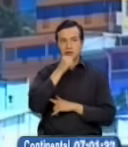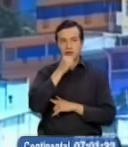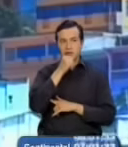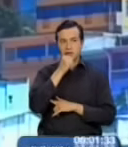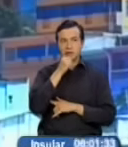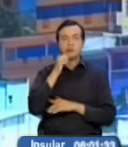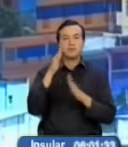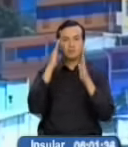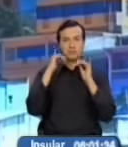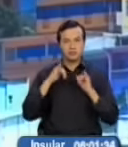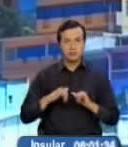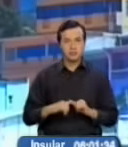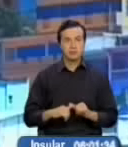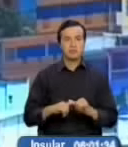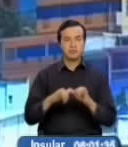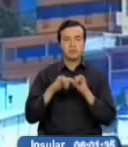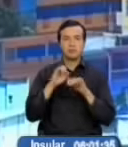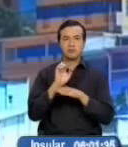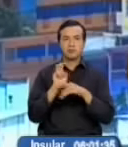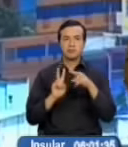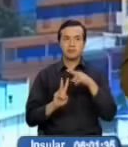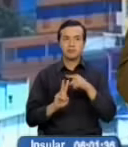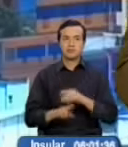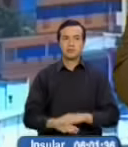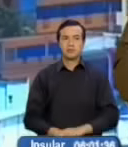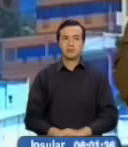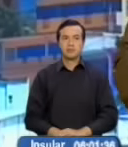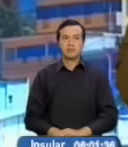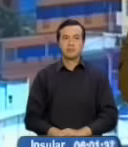No se aparten, manténgase con la señal de Ecuador TV.